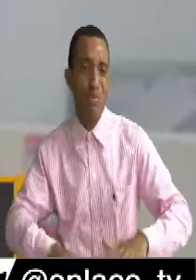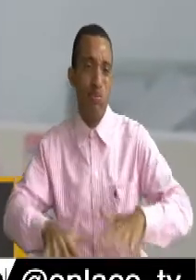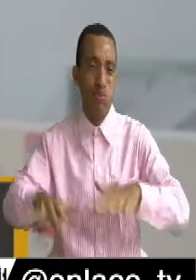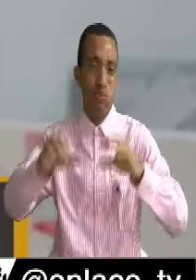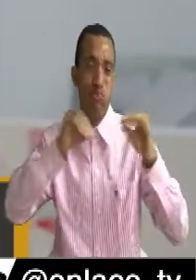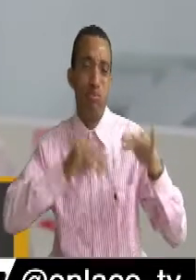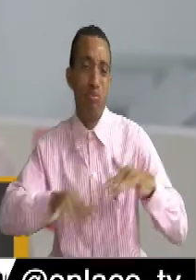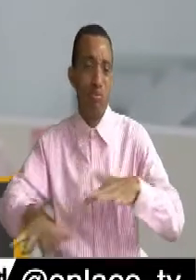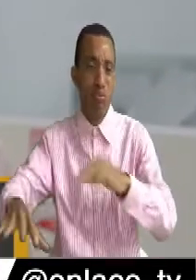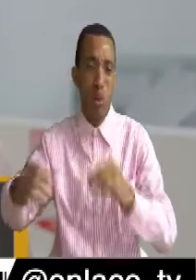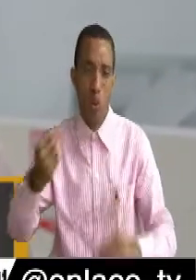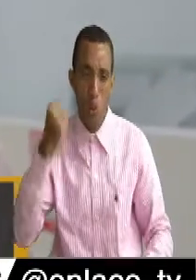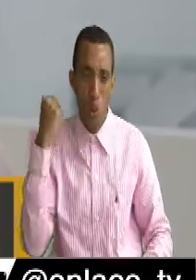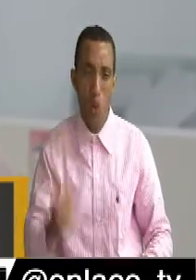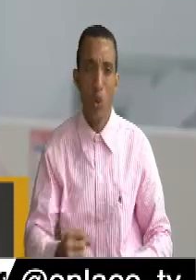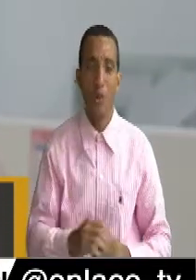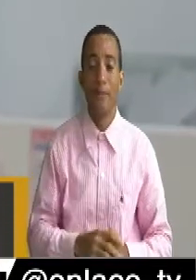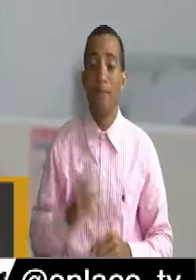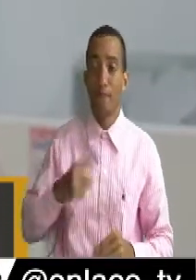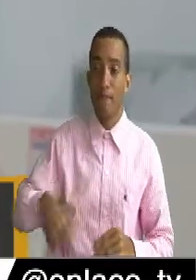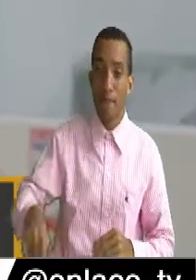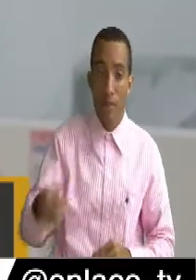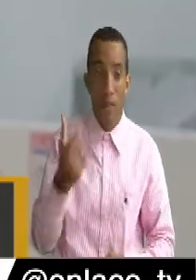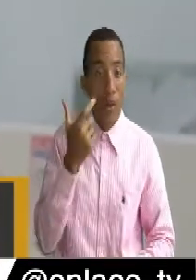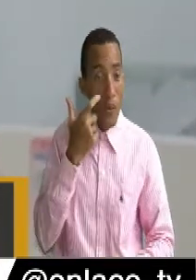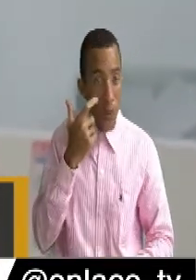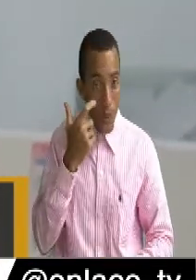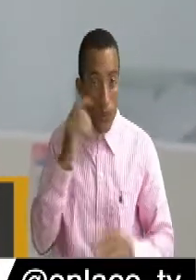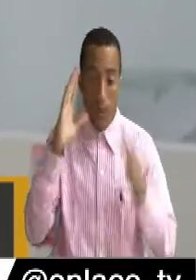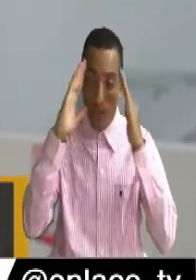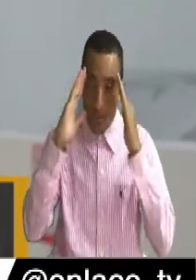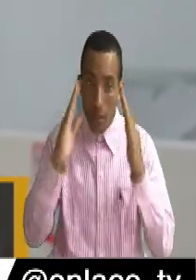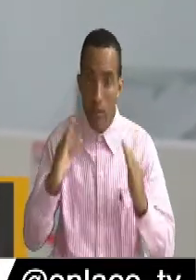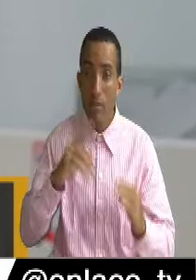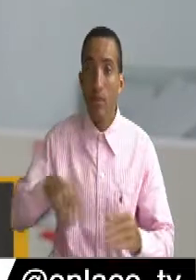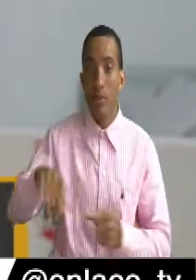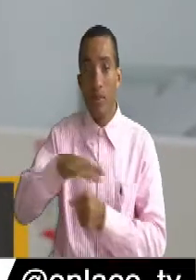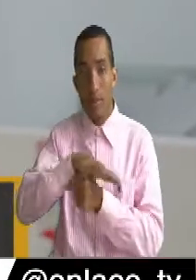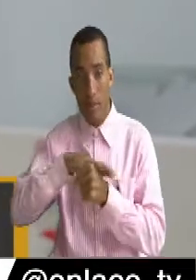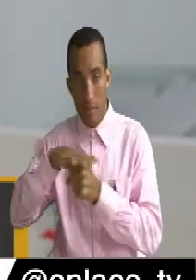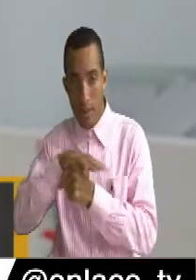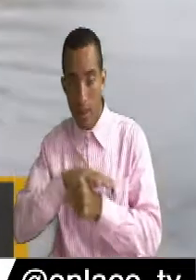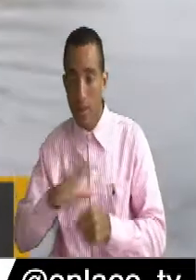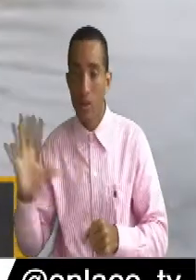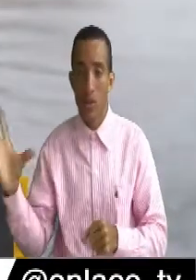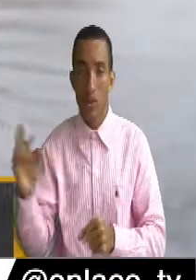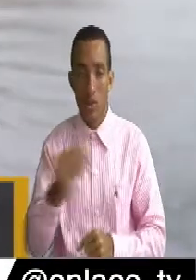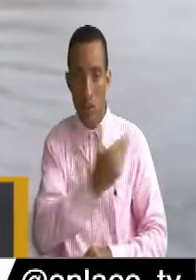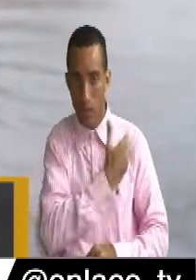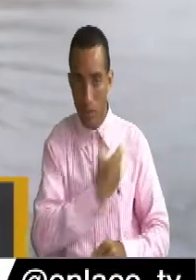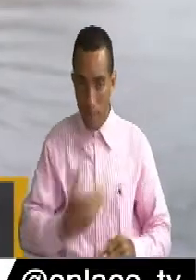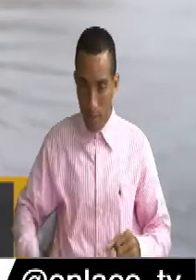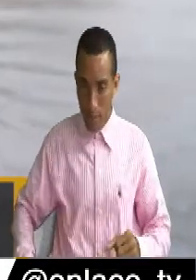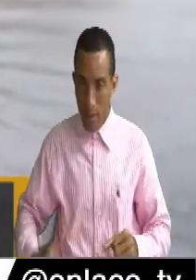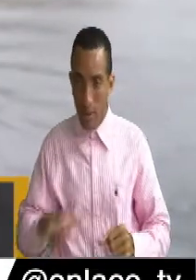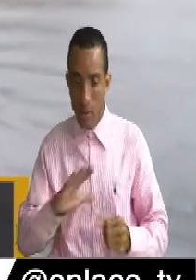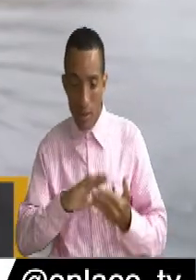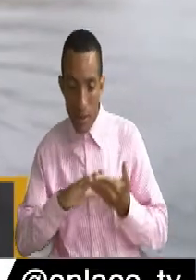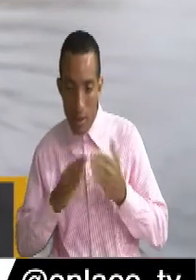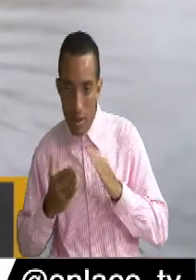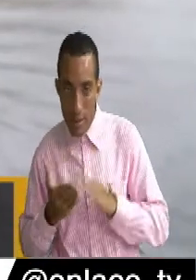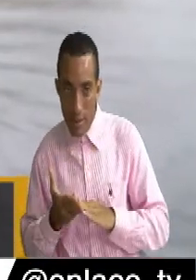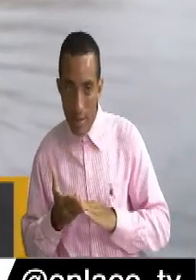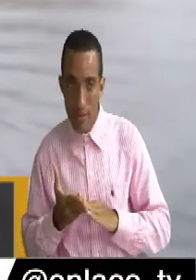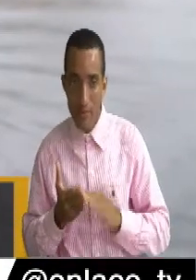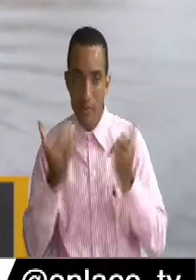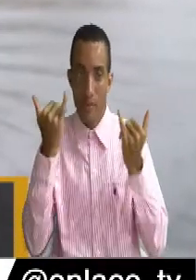precavidos, que toda la comunidad también esté pendiente en sus barrios con sus presidentes de Junta de Acción Comunal. En este espacio se analizará la situación